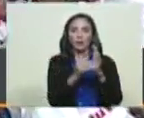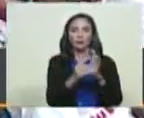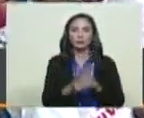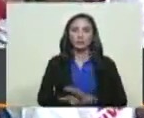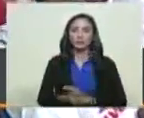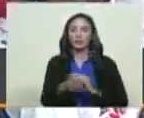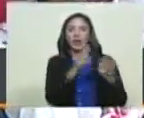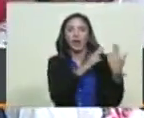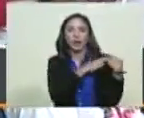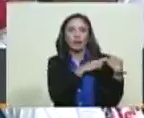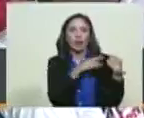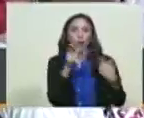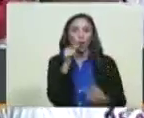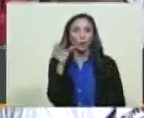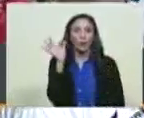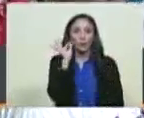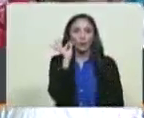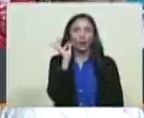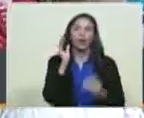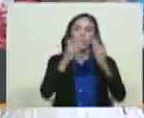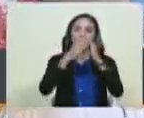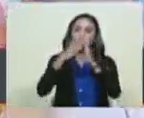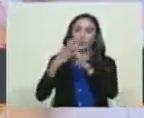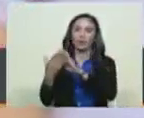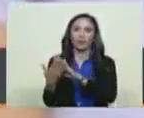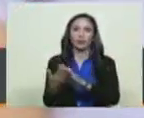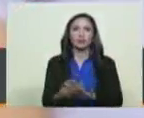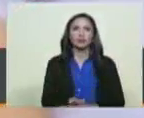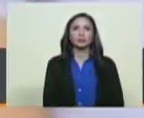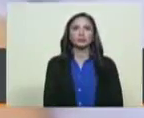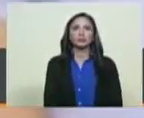jefes de comunidad